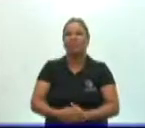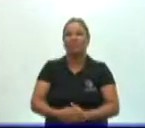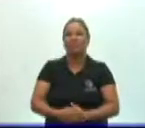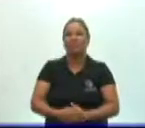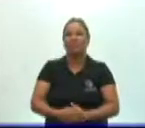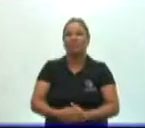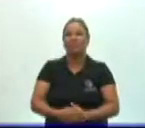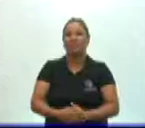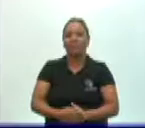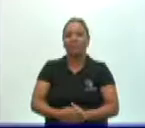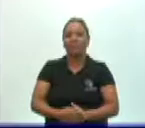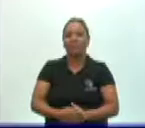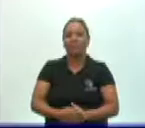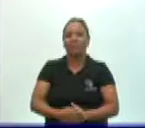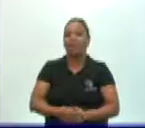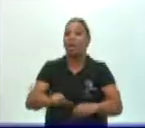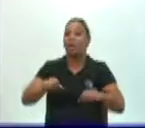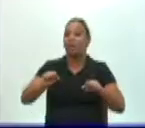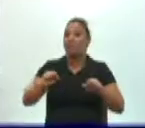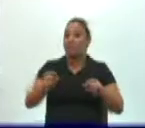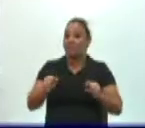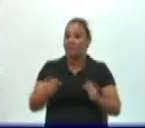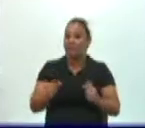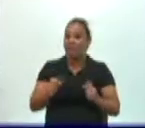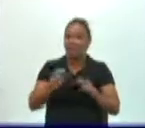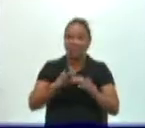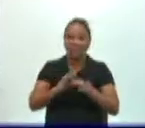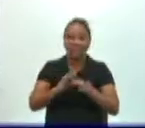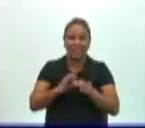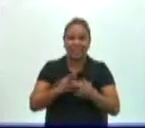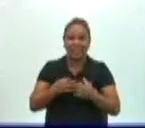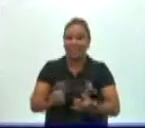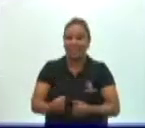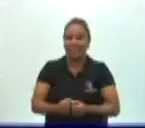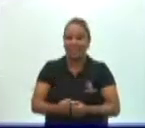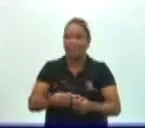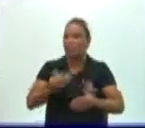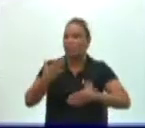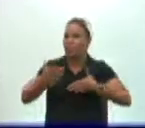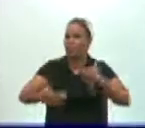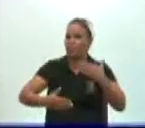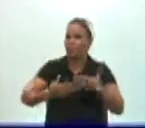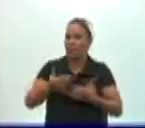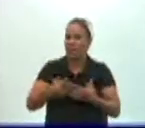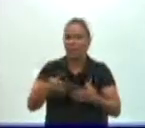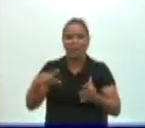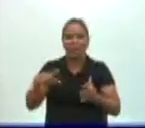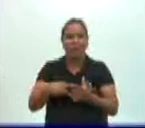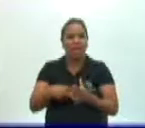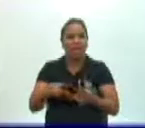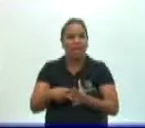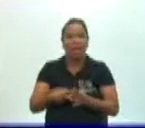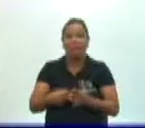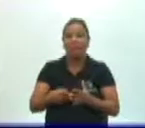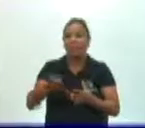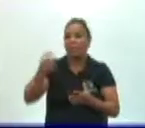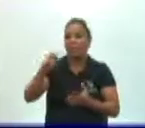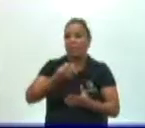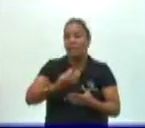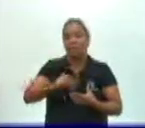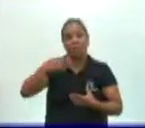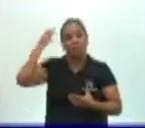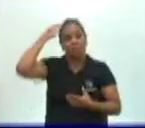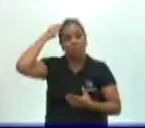hoy. La agudización de las contradicciones metrópoli-colonia, movimientos precursores.